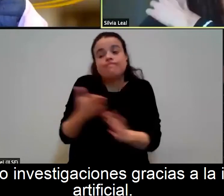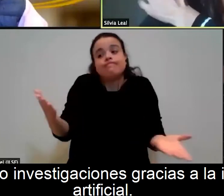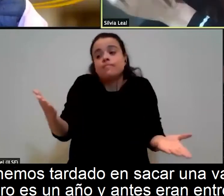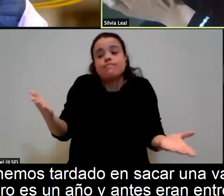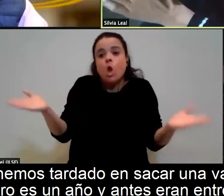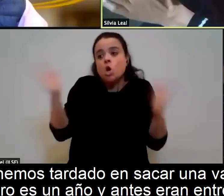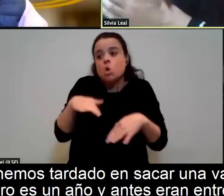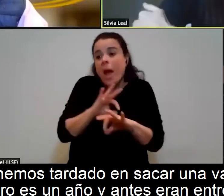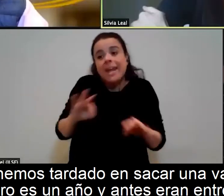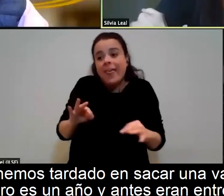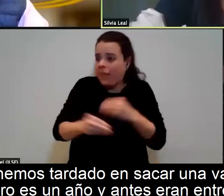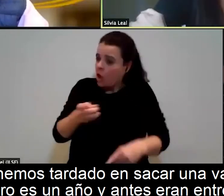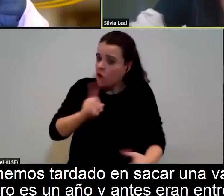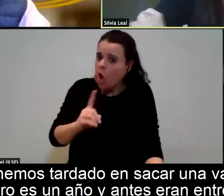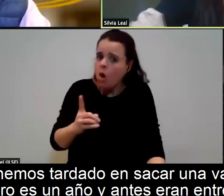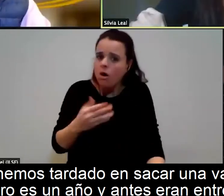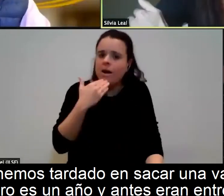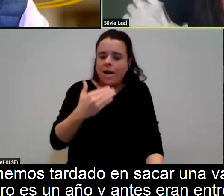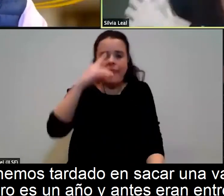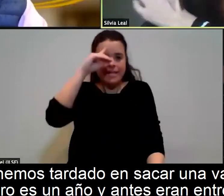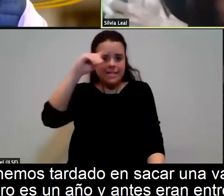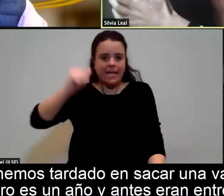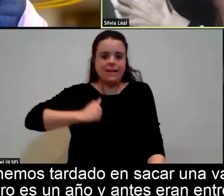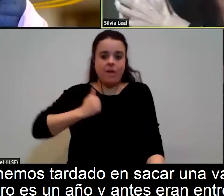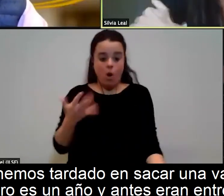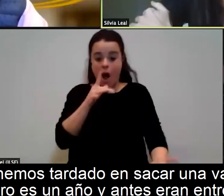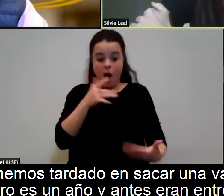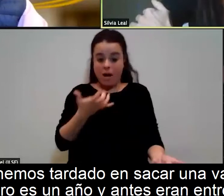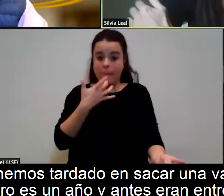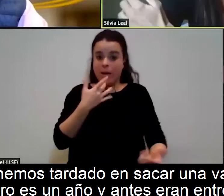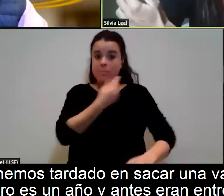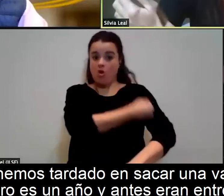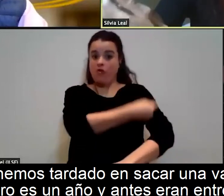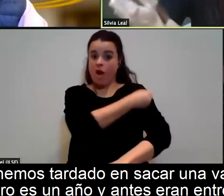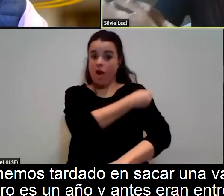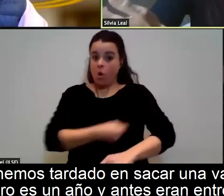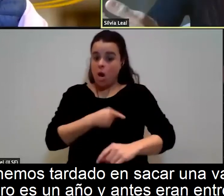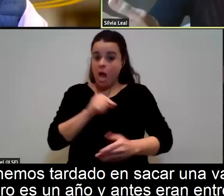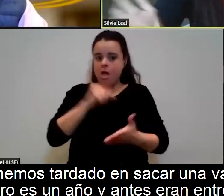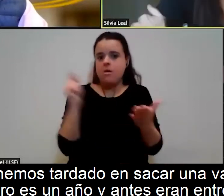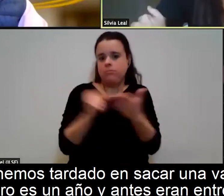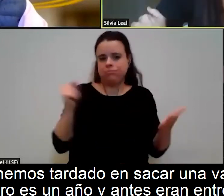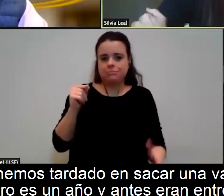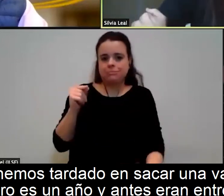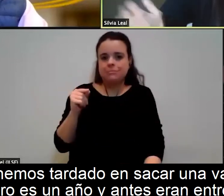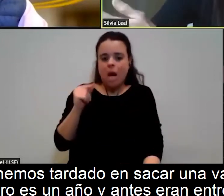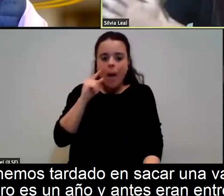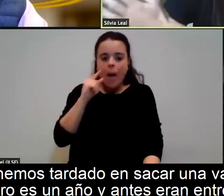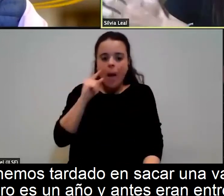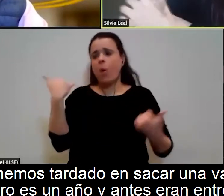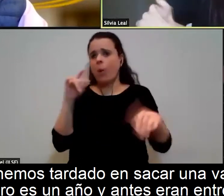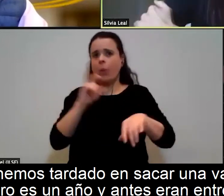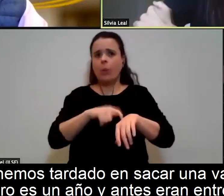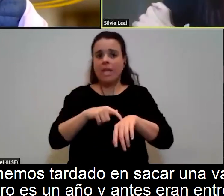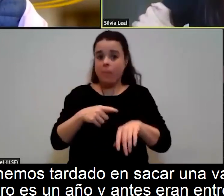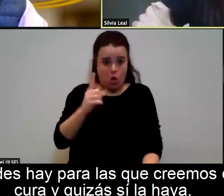artificial, pues ya hemos visto ahora lo que hemos tardado en sacar una vacuna. Es que nos parece mucho tiempo, pero es que es un año, ¿no? Y antes eran entre